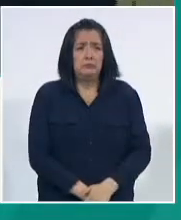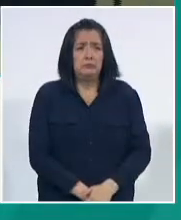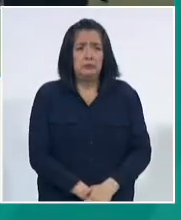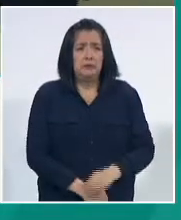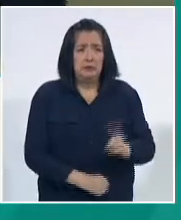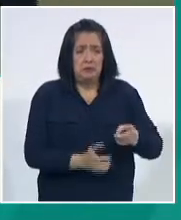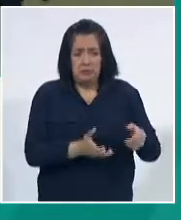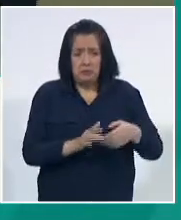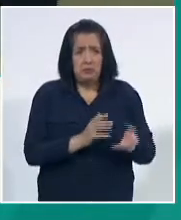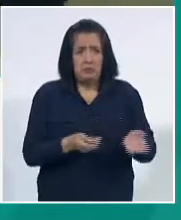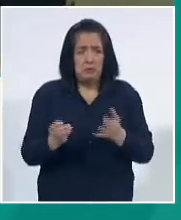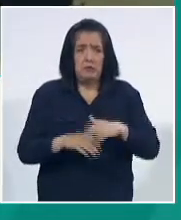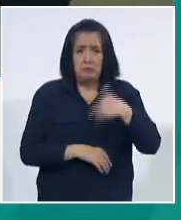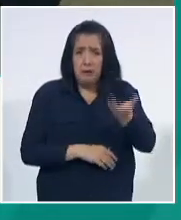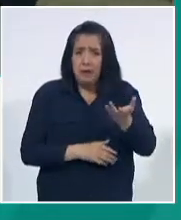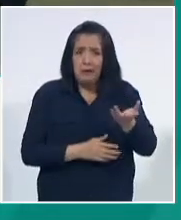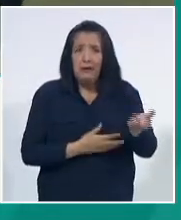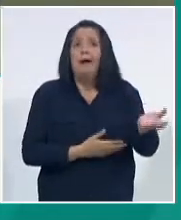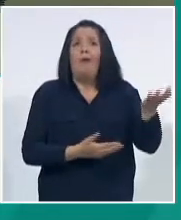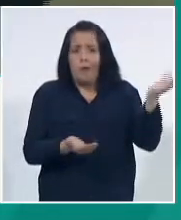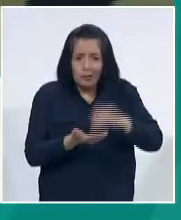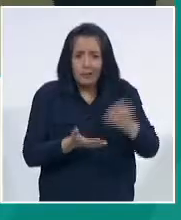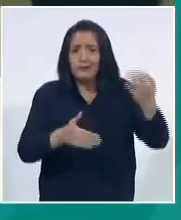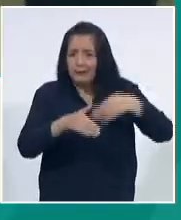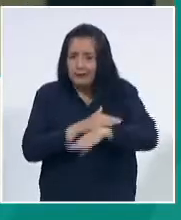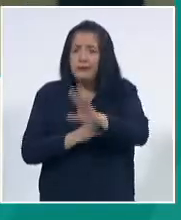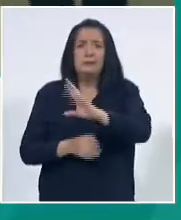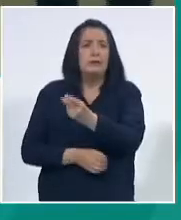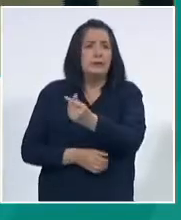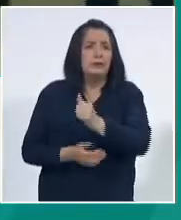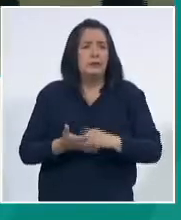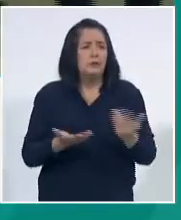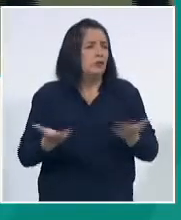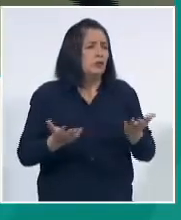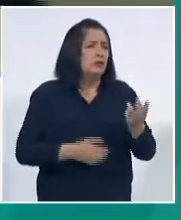pasa y nuevamente regresa por el dinero. Que ¿está ubicado dónde? ¿Dónde sale?